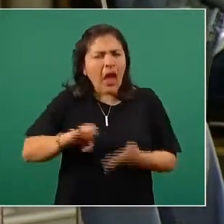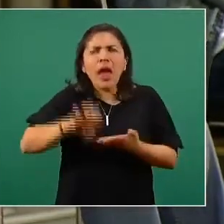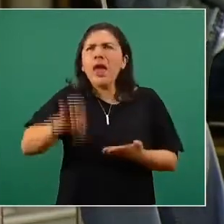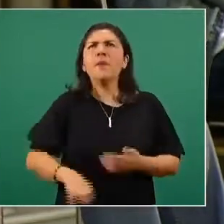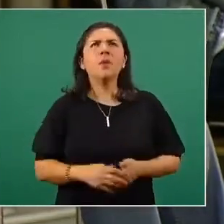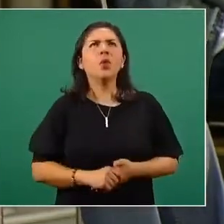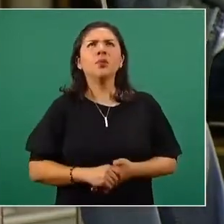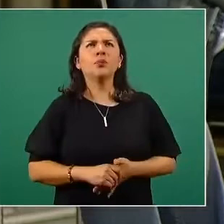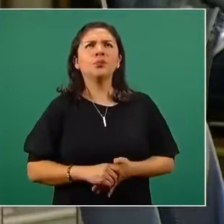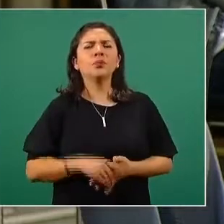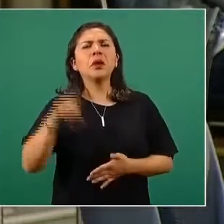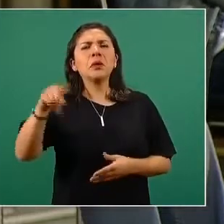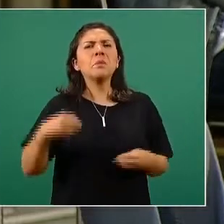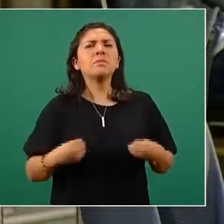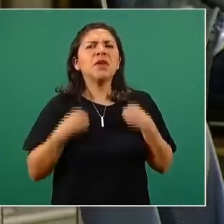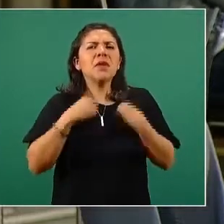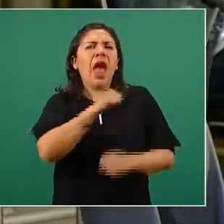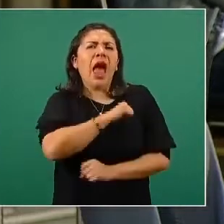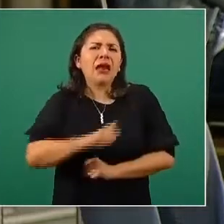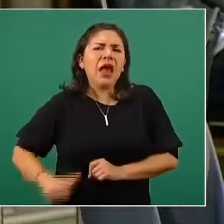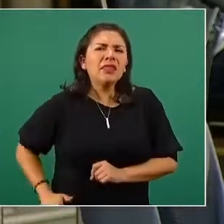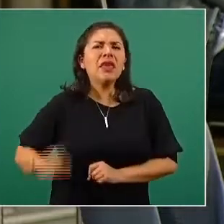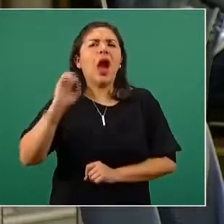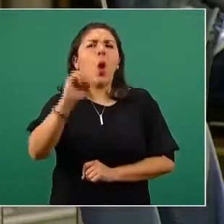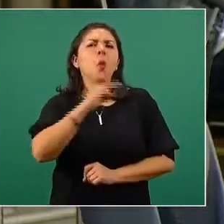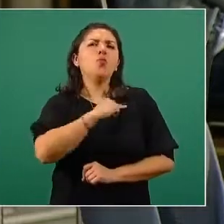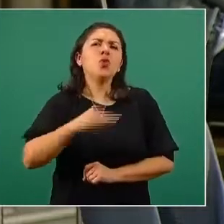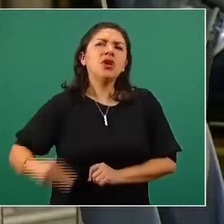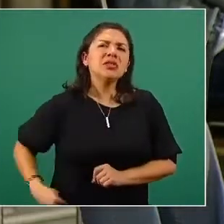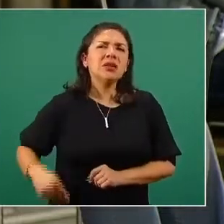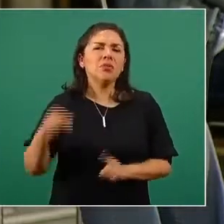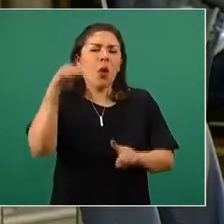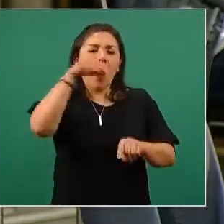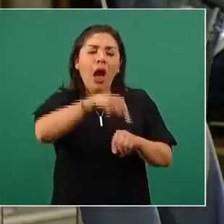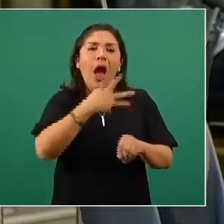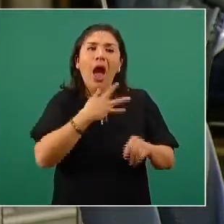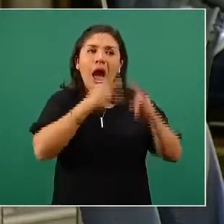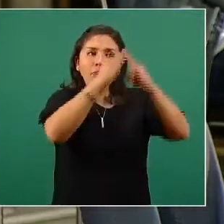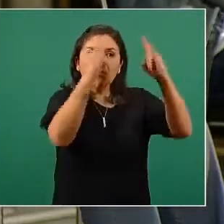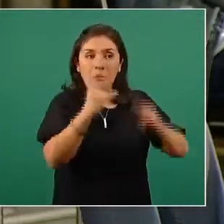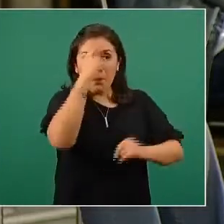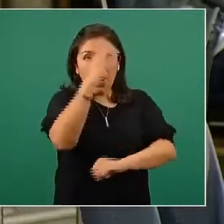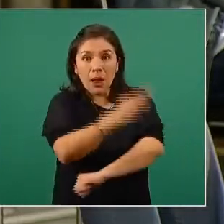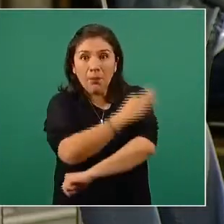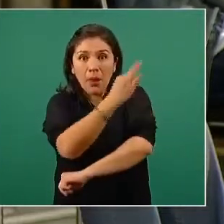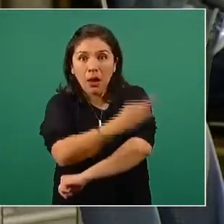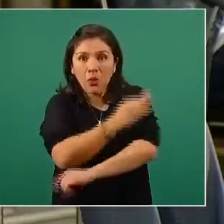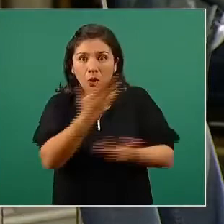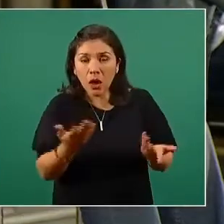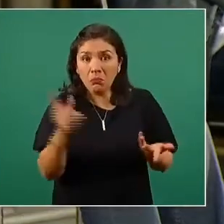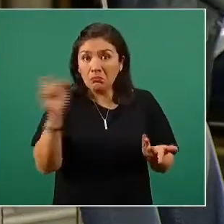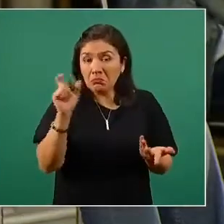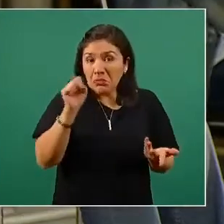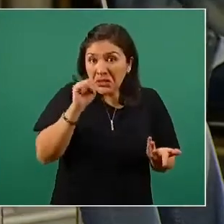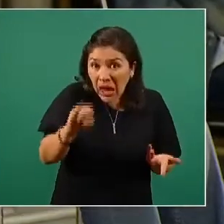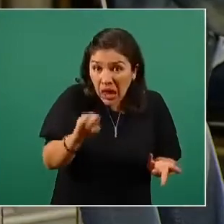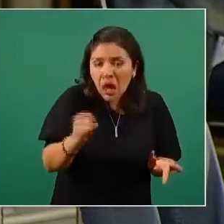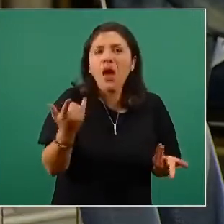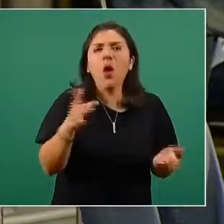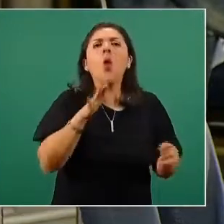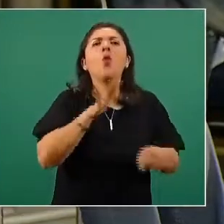ejemplo, porque viven en la alcaldía o en el municipio en el que se está vacunando, Y en caso de que sí, ¿qué